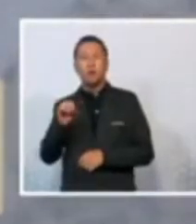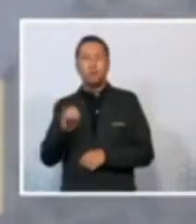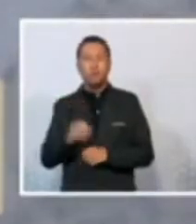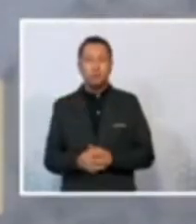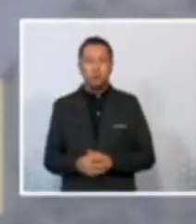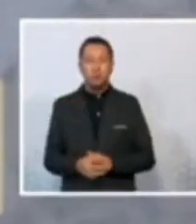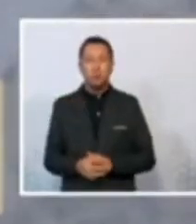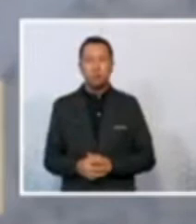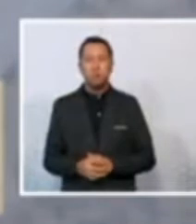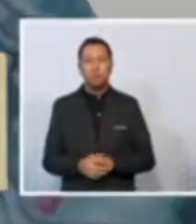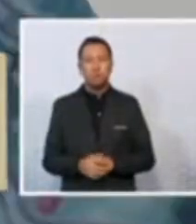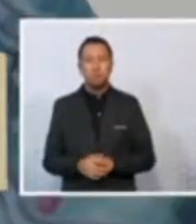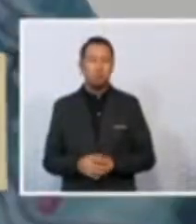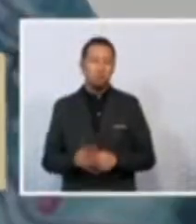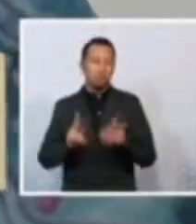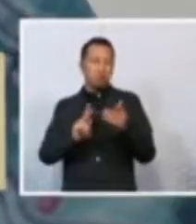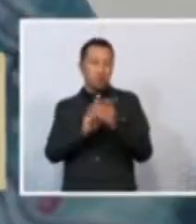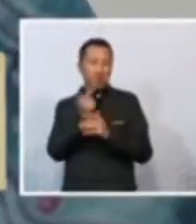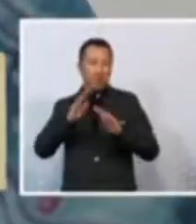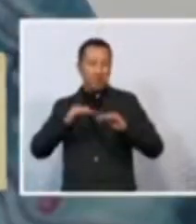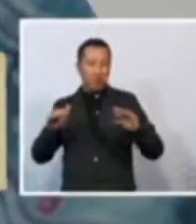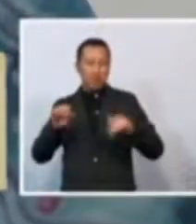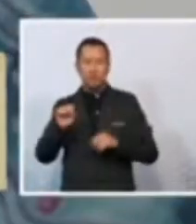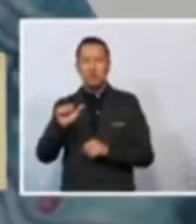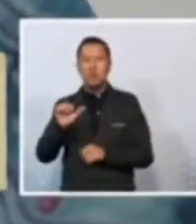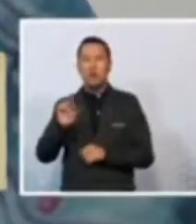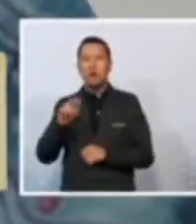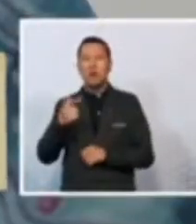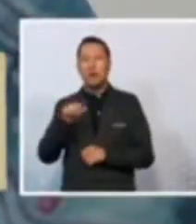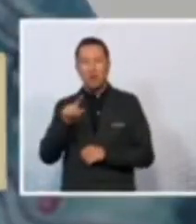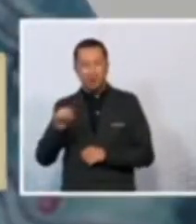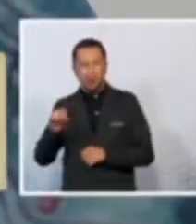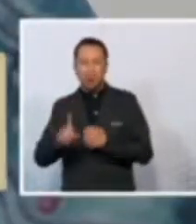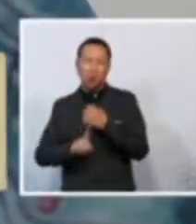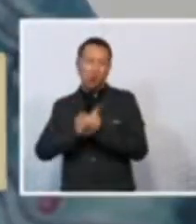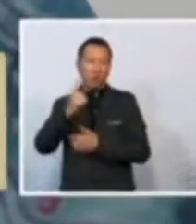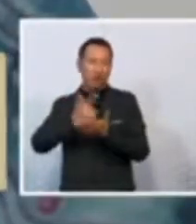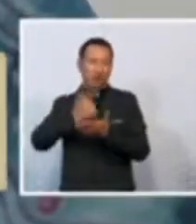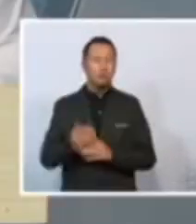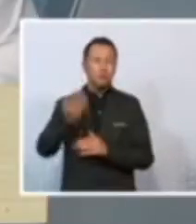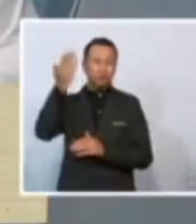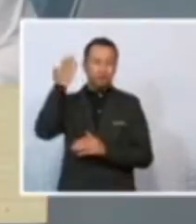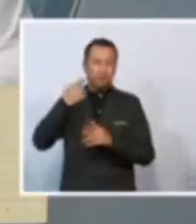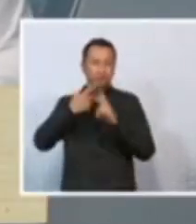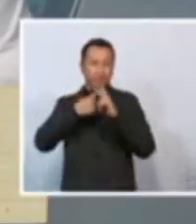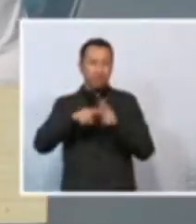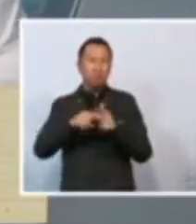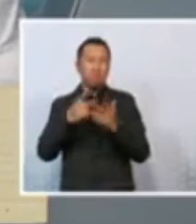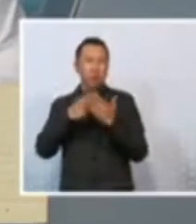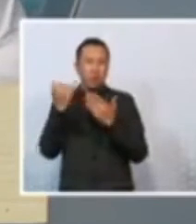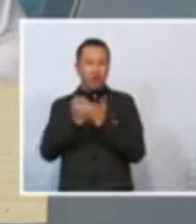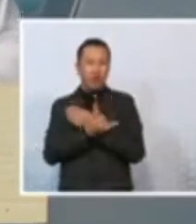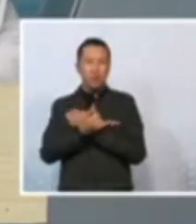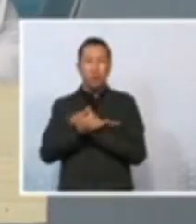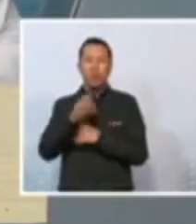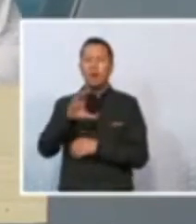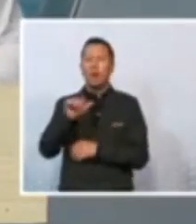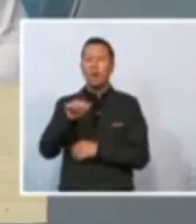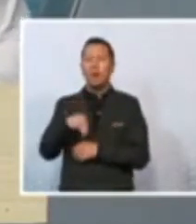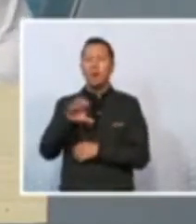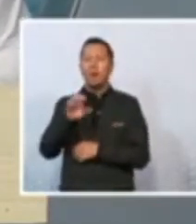y ello haga que la gente se decida por sus mejores cartas en este proceso electoral para notivisión juan pablo